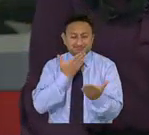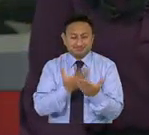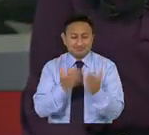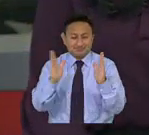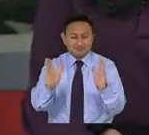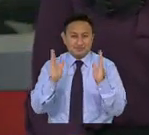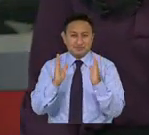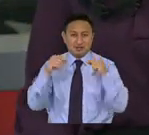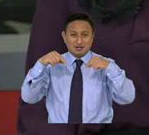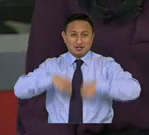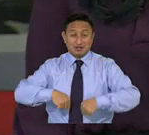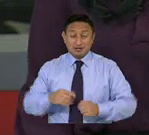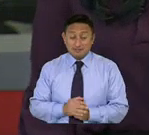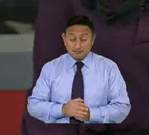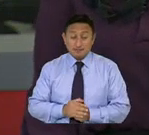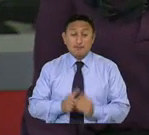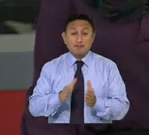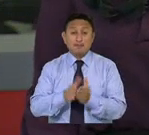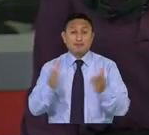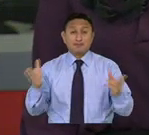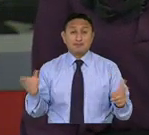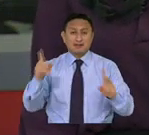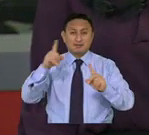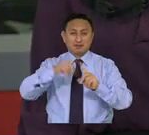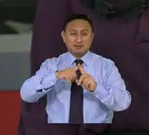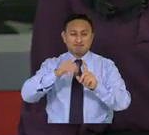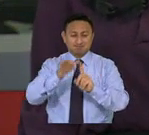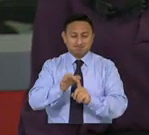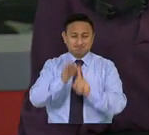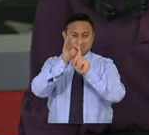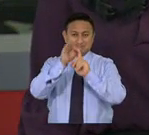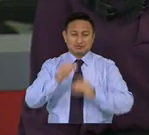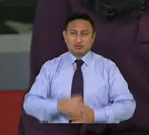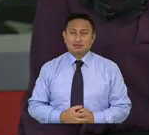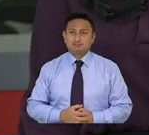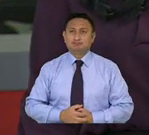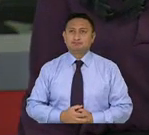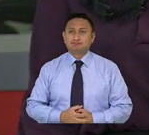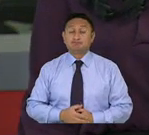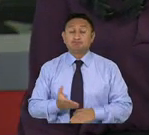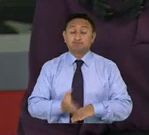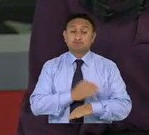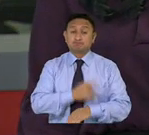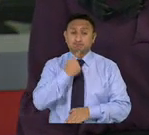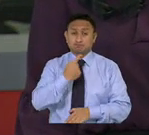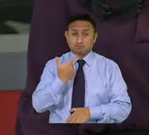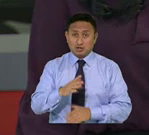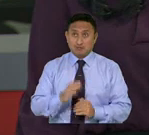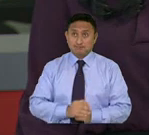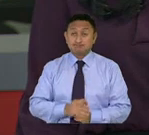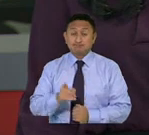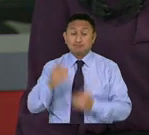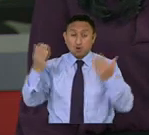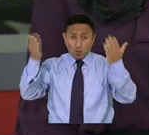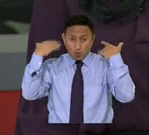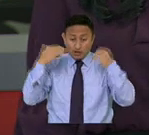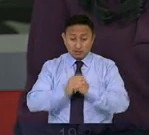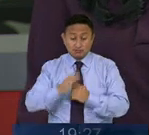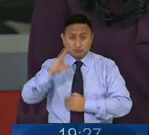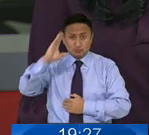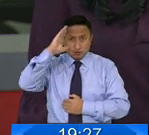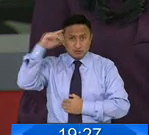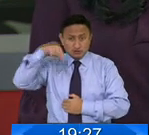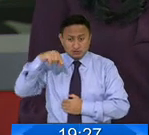Gracias por seguir en nuestra sintonía. Esta es la emisión estelar del Comercio TV. Como lo anunciamos, En Guayaquil, la policía